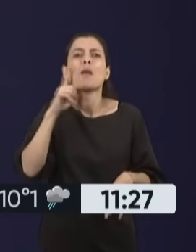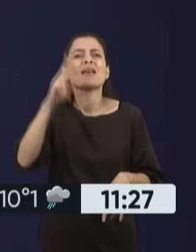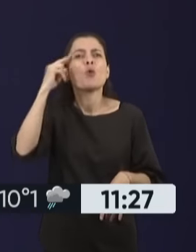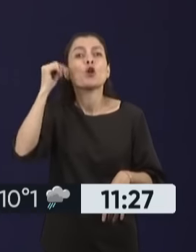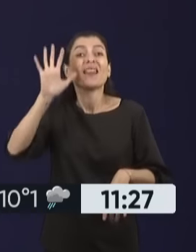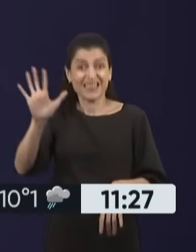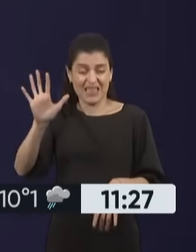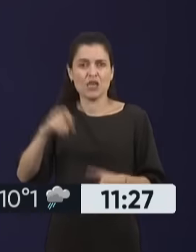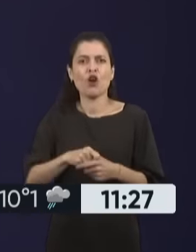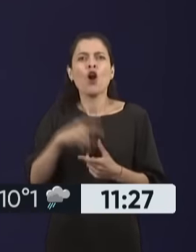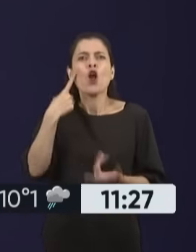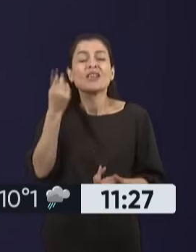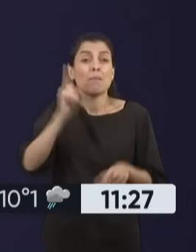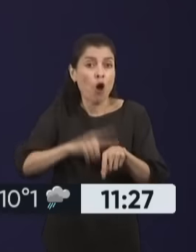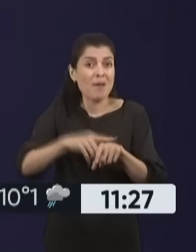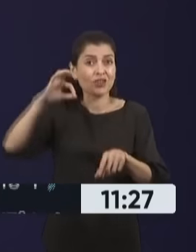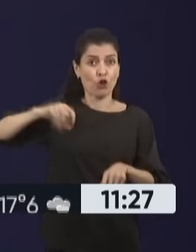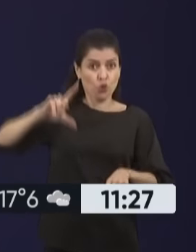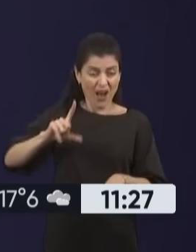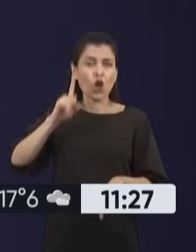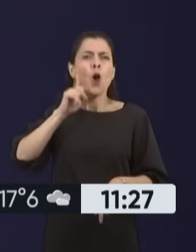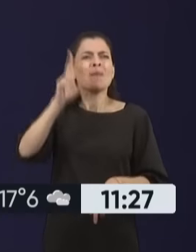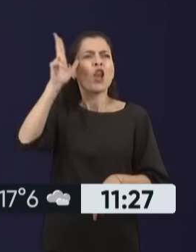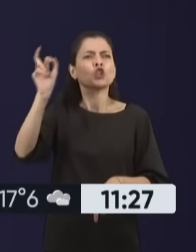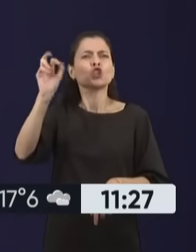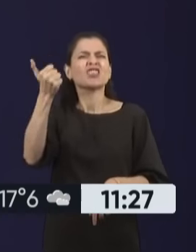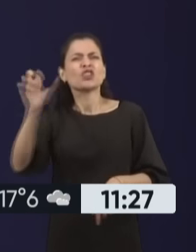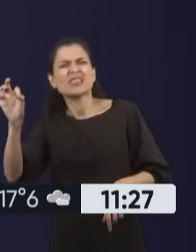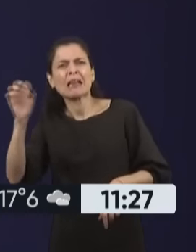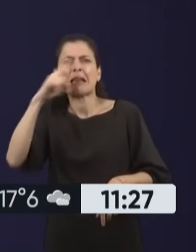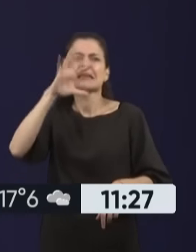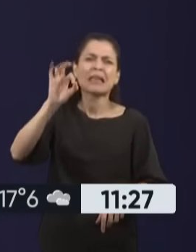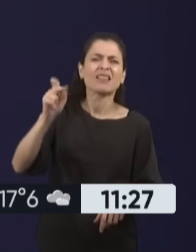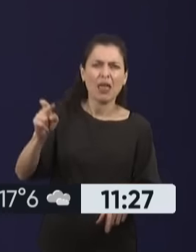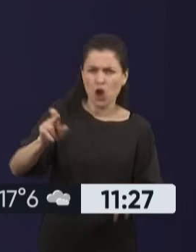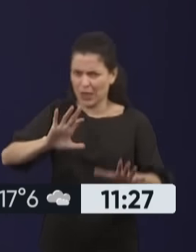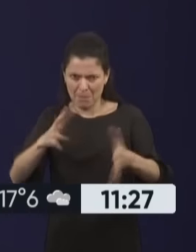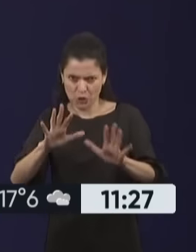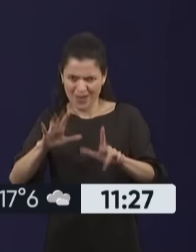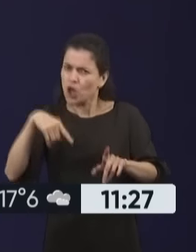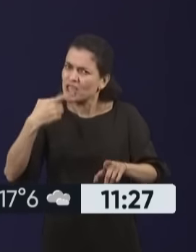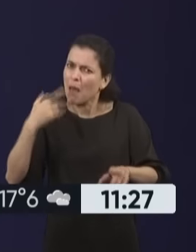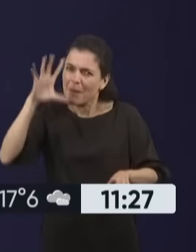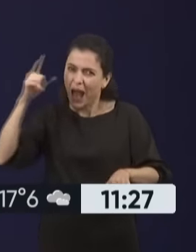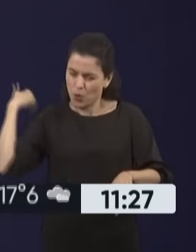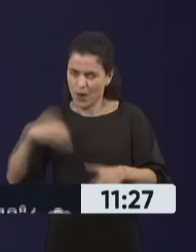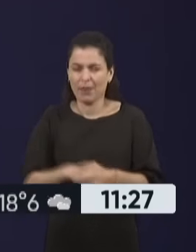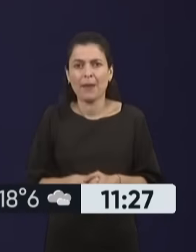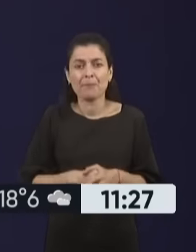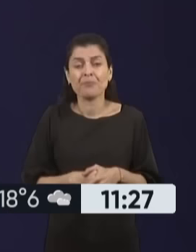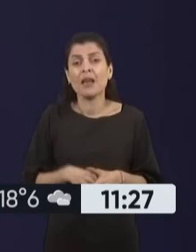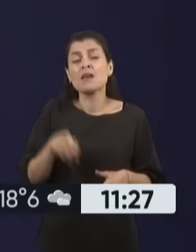tocó los 1800 6 o 7 Eh bueno vos